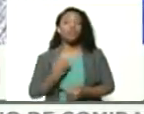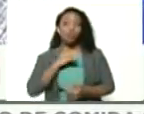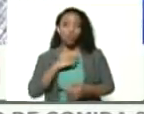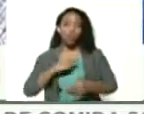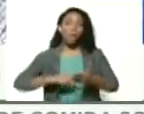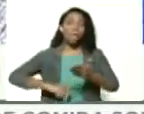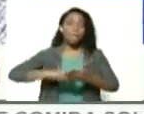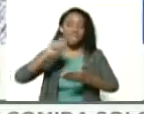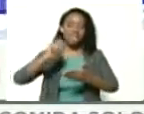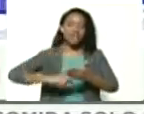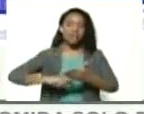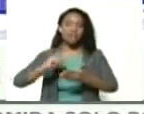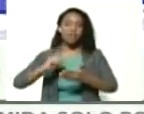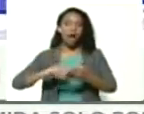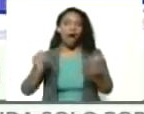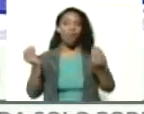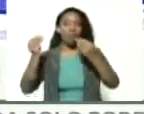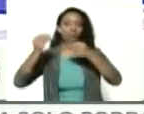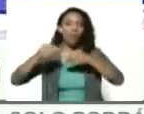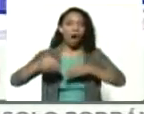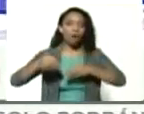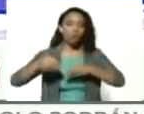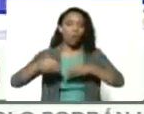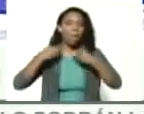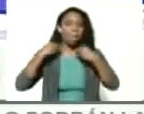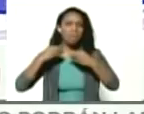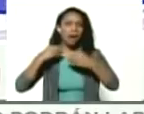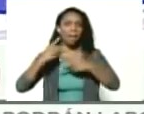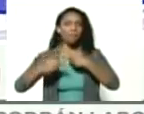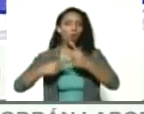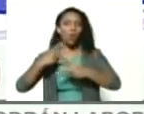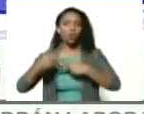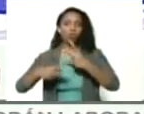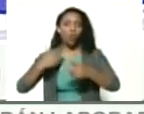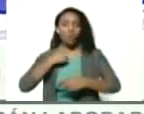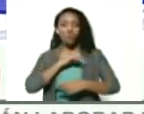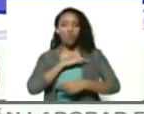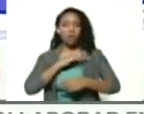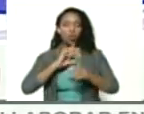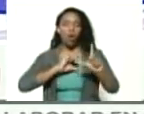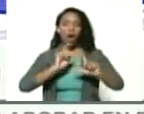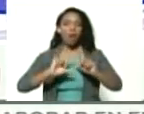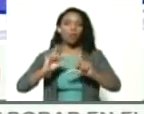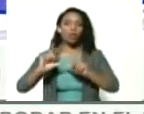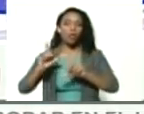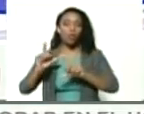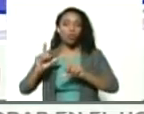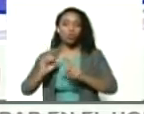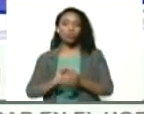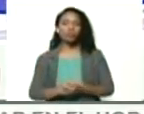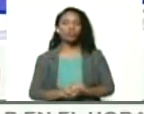firmado un convenio para producir en nuestros laboratorios,